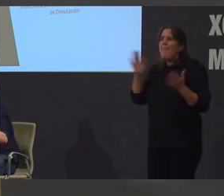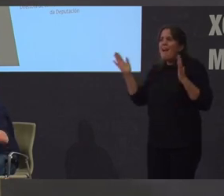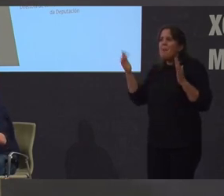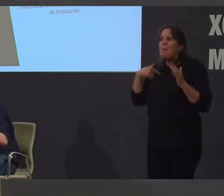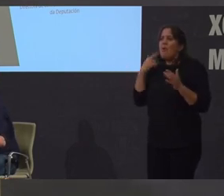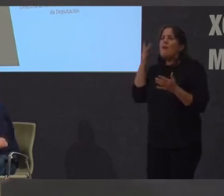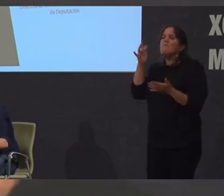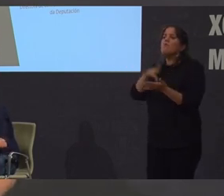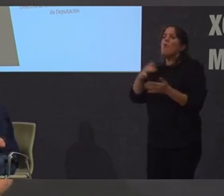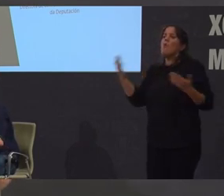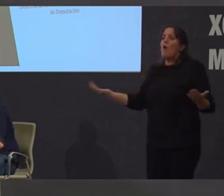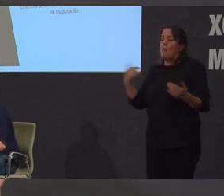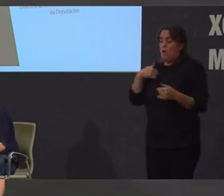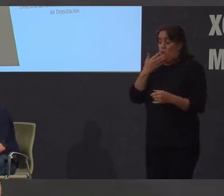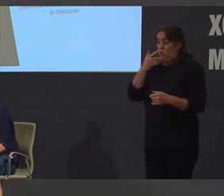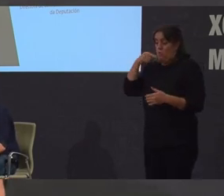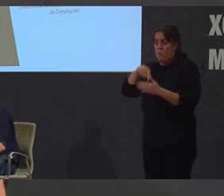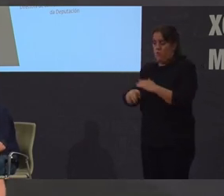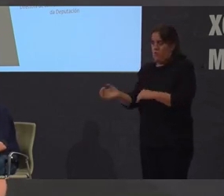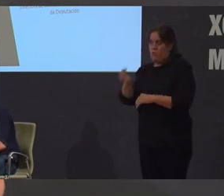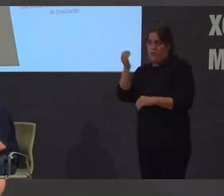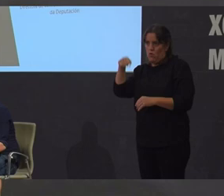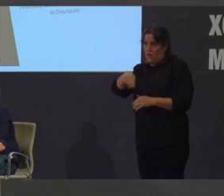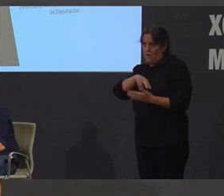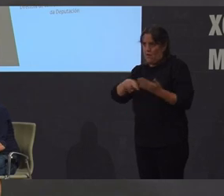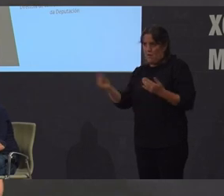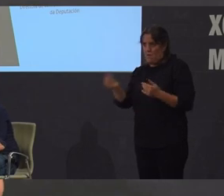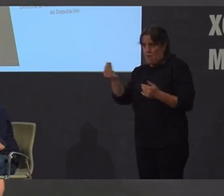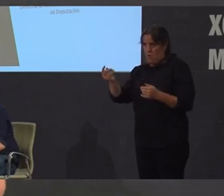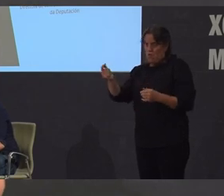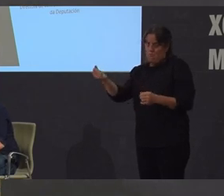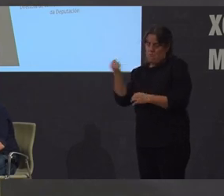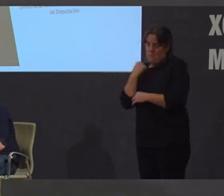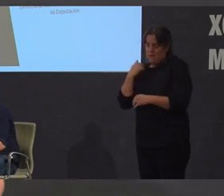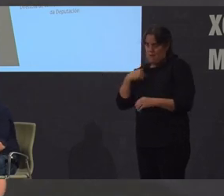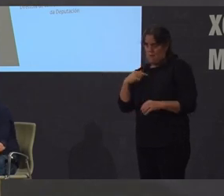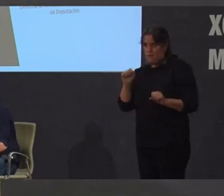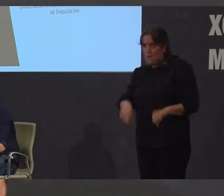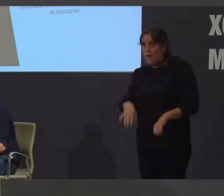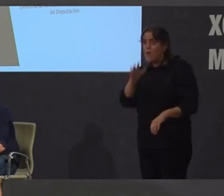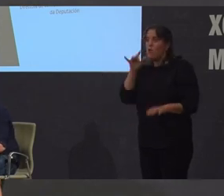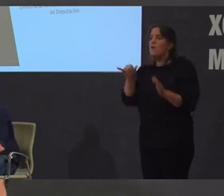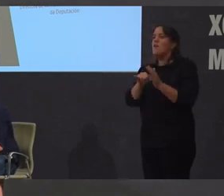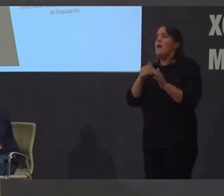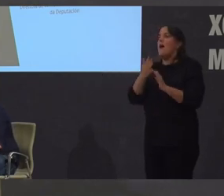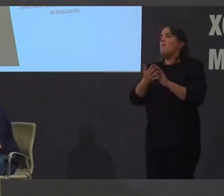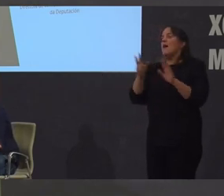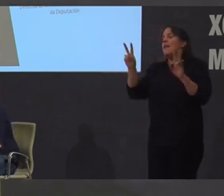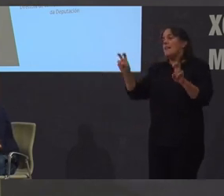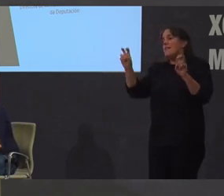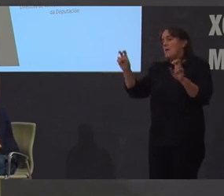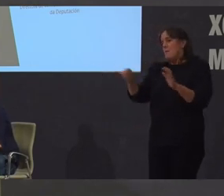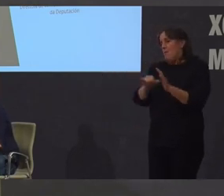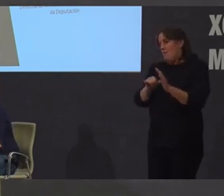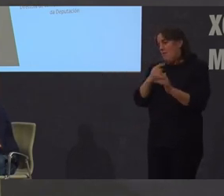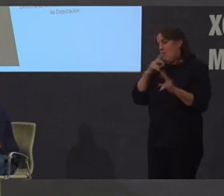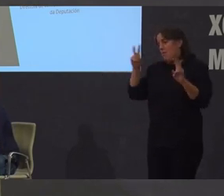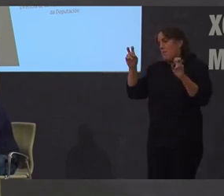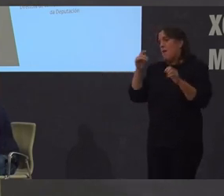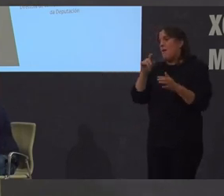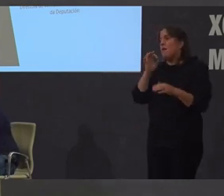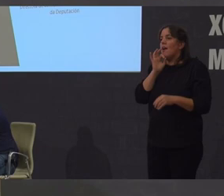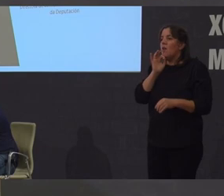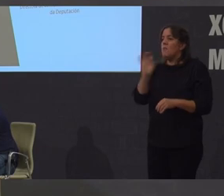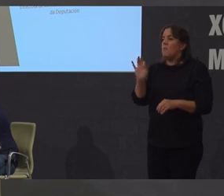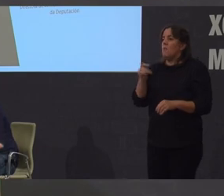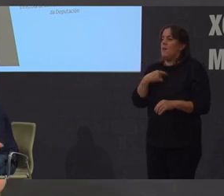vosotros conoceréis mejor los casos de Galicia que los que os puedo explicar yo. Haré una aproximación al caso gallego, pero desde luego un poco más